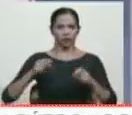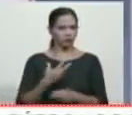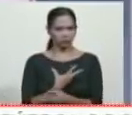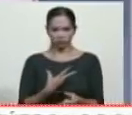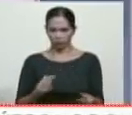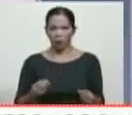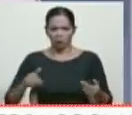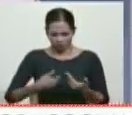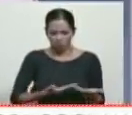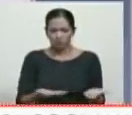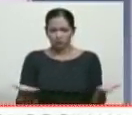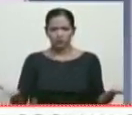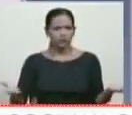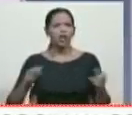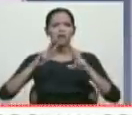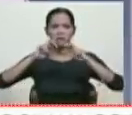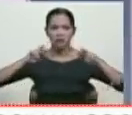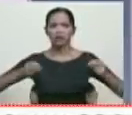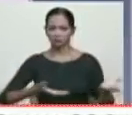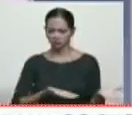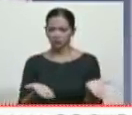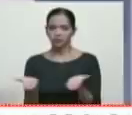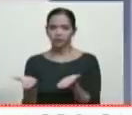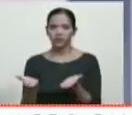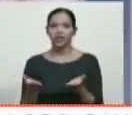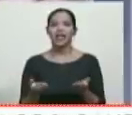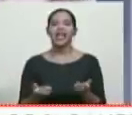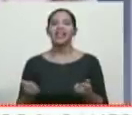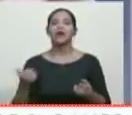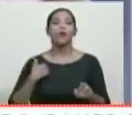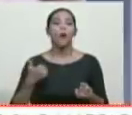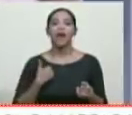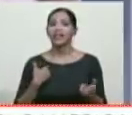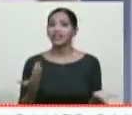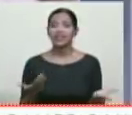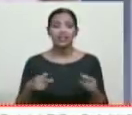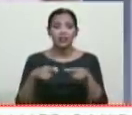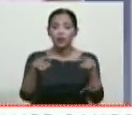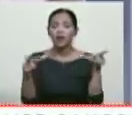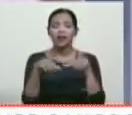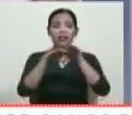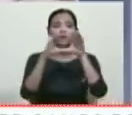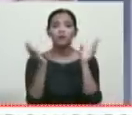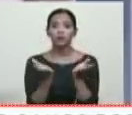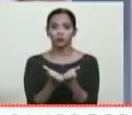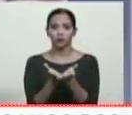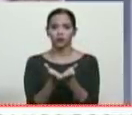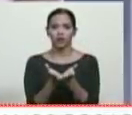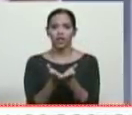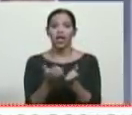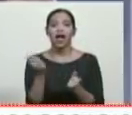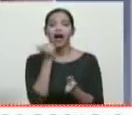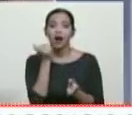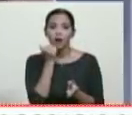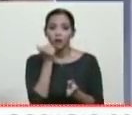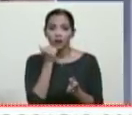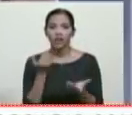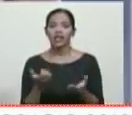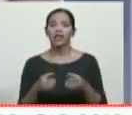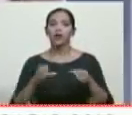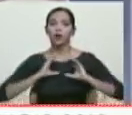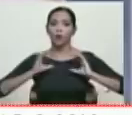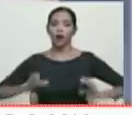cualquier exceso que se cometa en cualquier parte del mundo, es decir, excesos en los cuerpos de